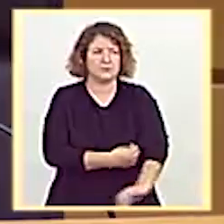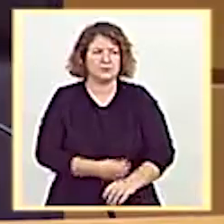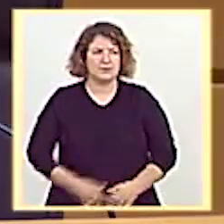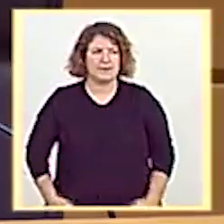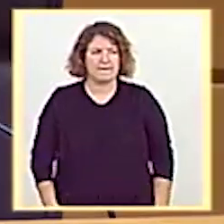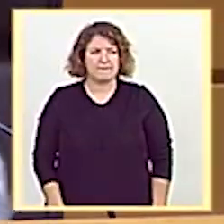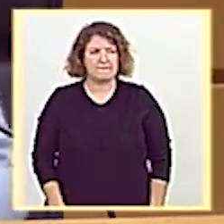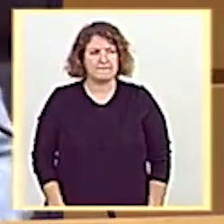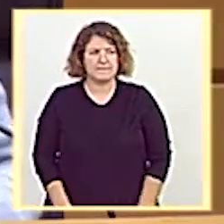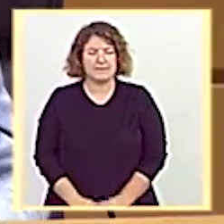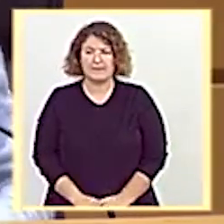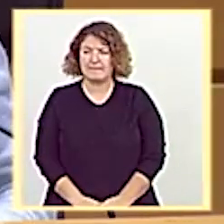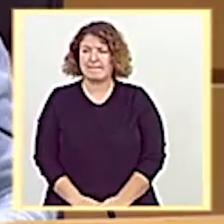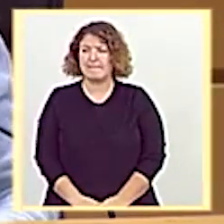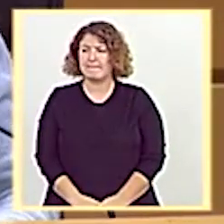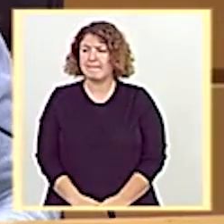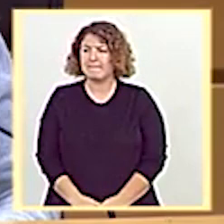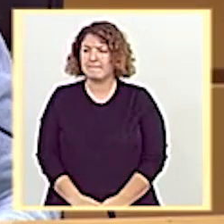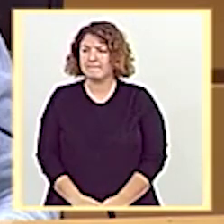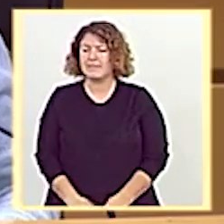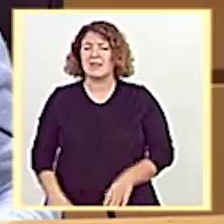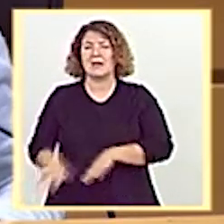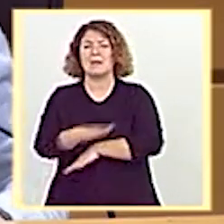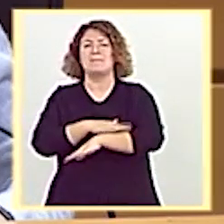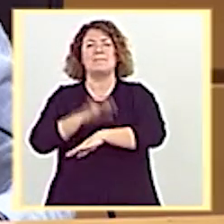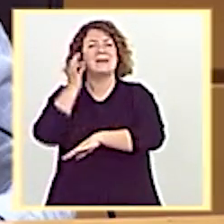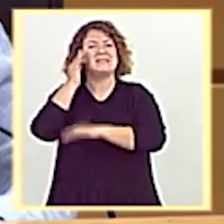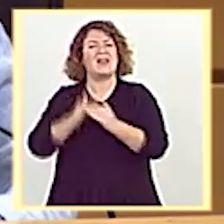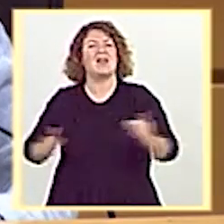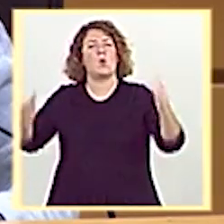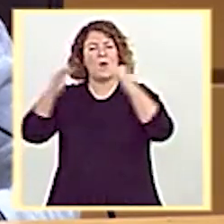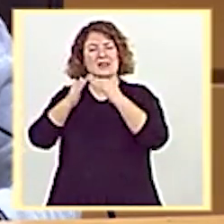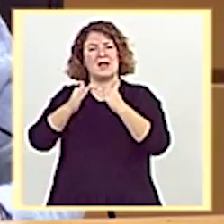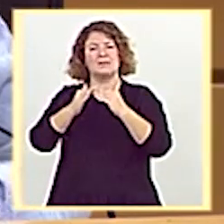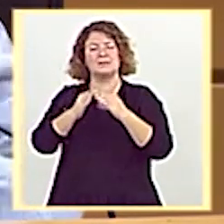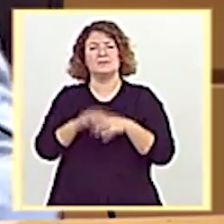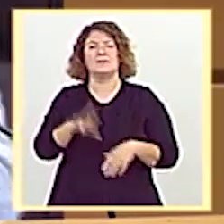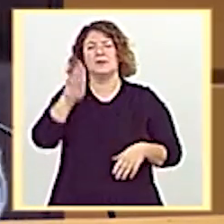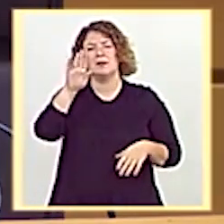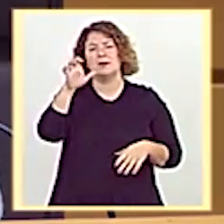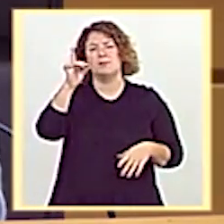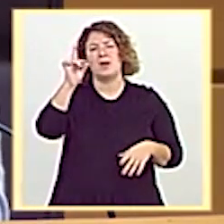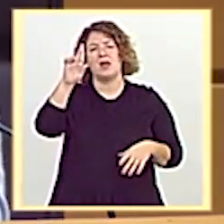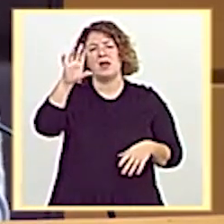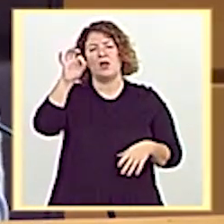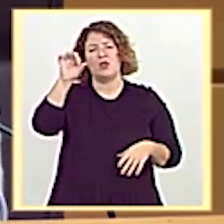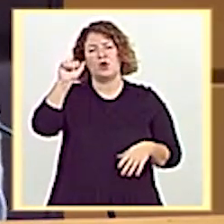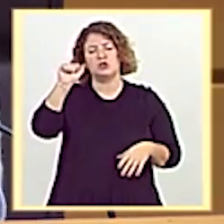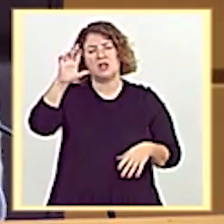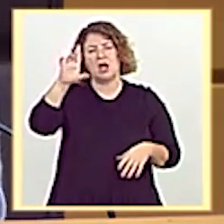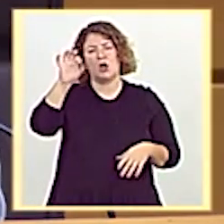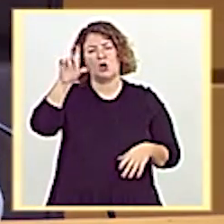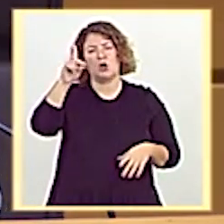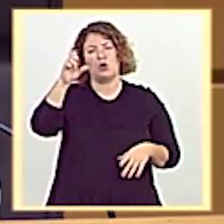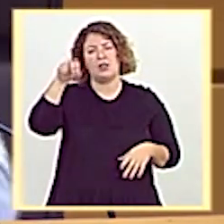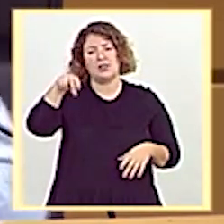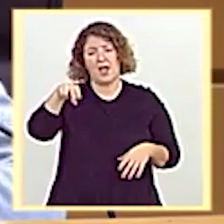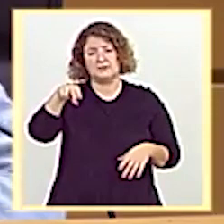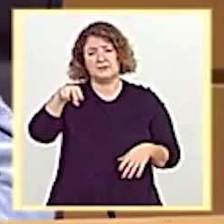Preguntas dirigidas a la señora ministra de Igualdad. Pregunta de la senadora Pedrosa Roldán, del Grupo Parlamentario